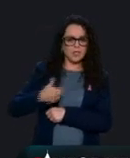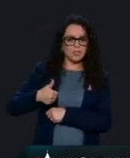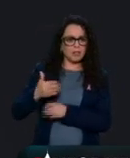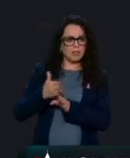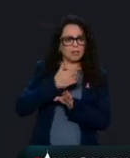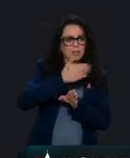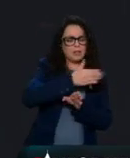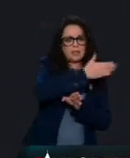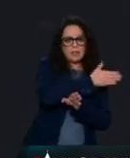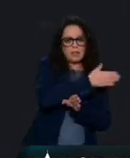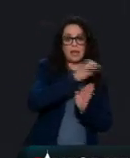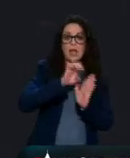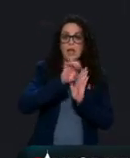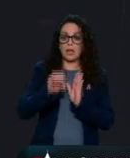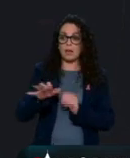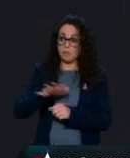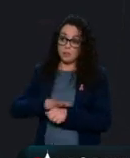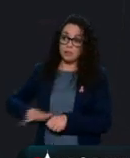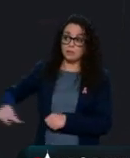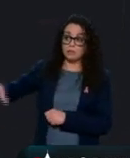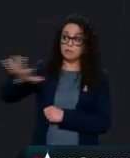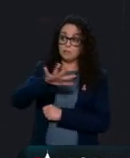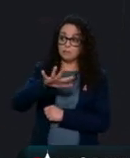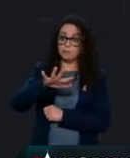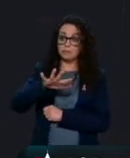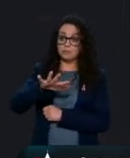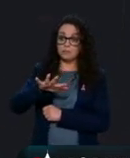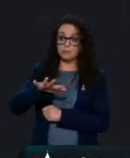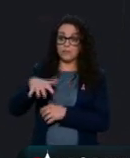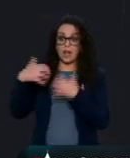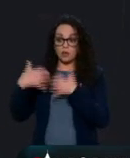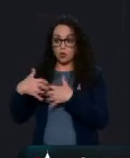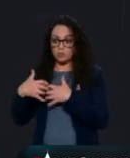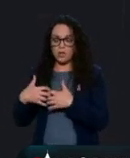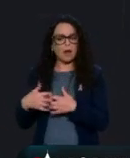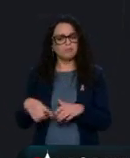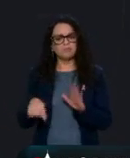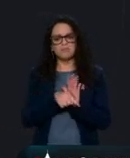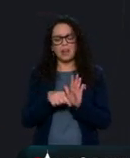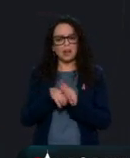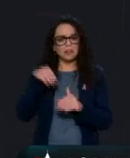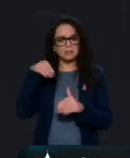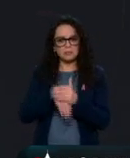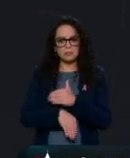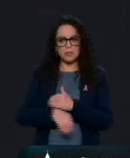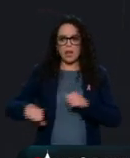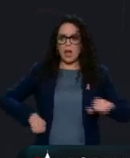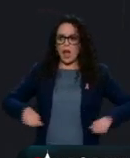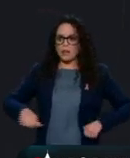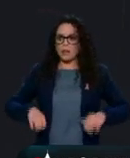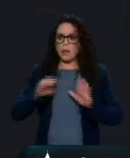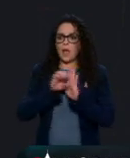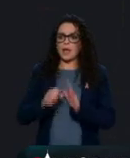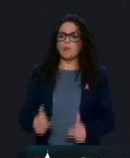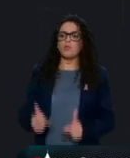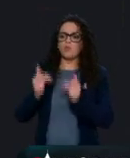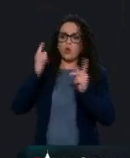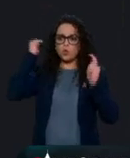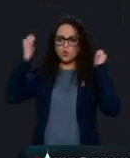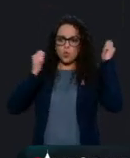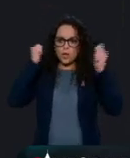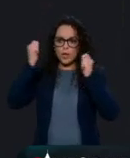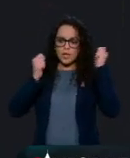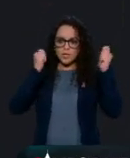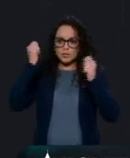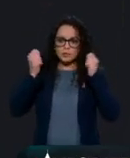lo que es la industria, por ejemplo, pues arroja saldo negativo. Todo lo que son las actividades terciarias, como el comercio, el turismo, los